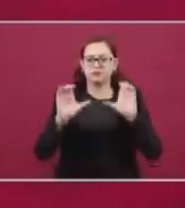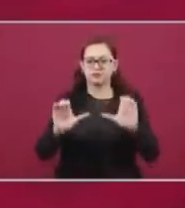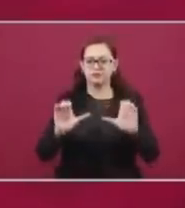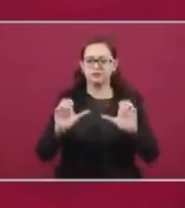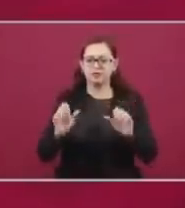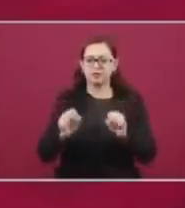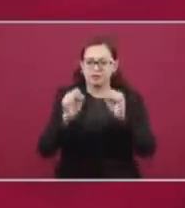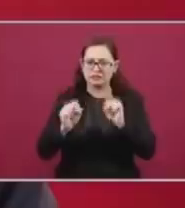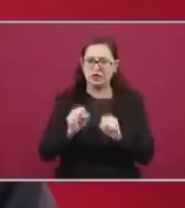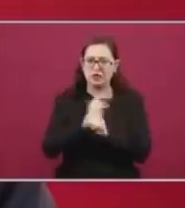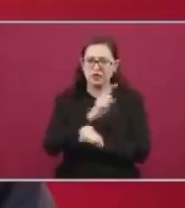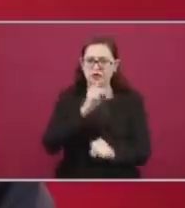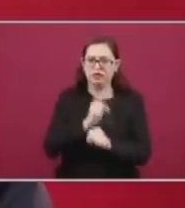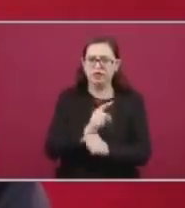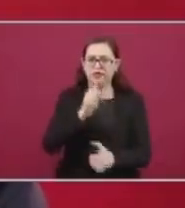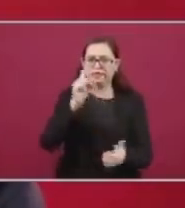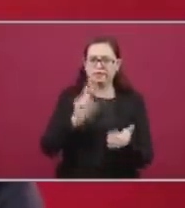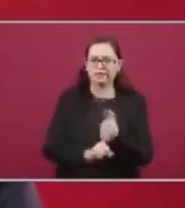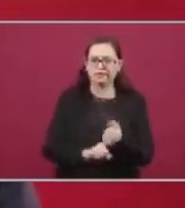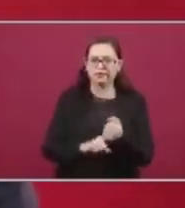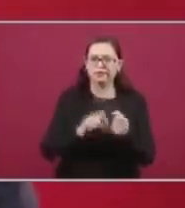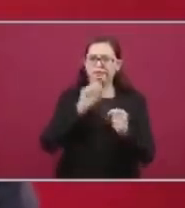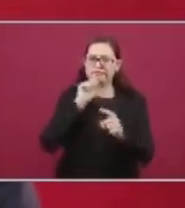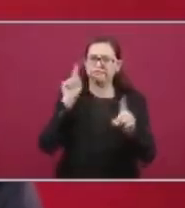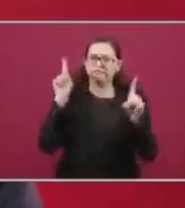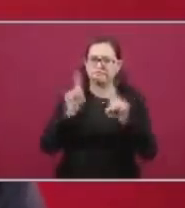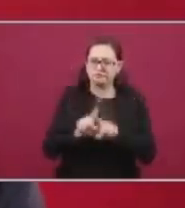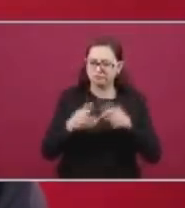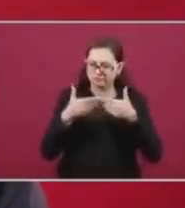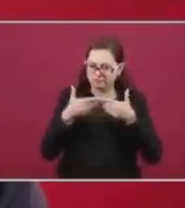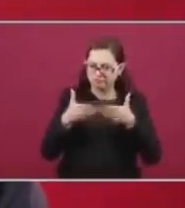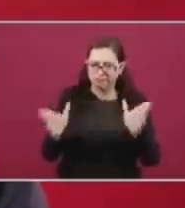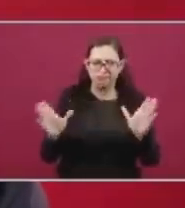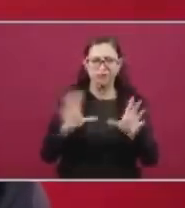seguridad interior y seguridad pública,